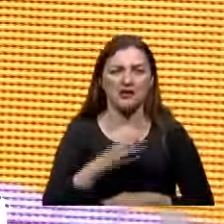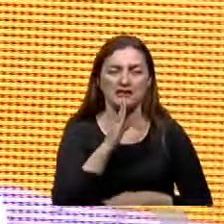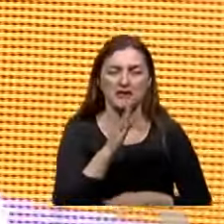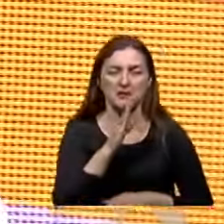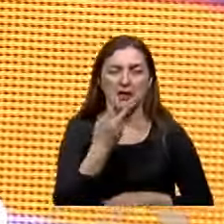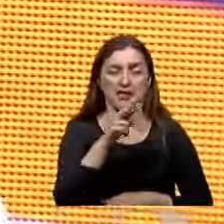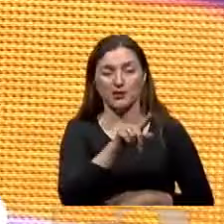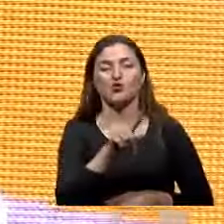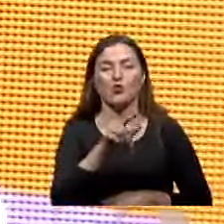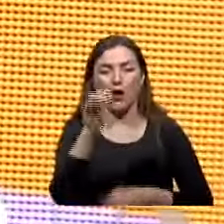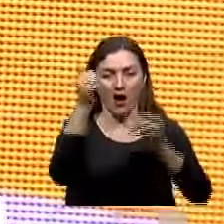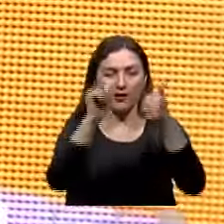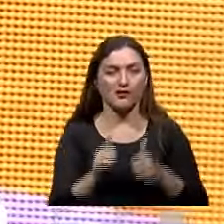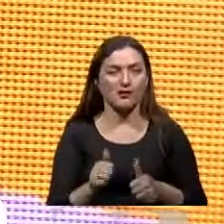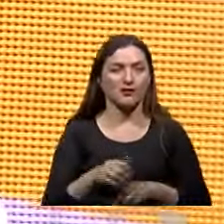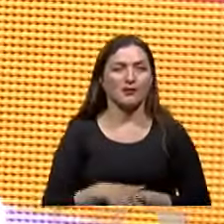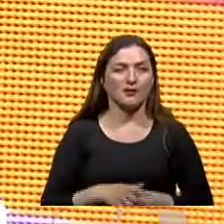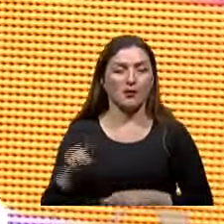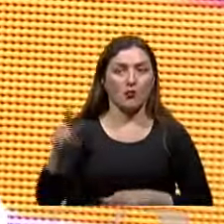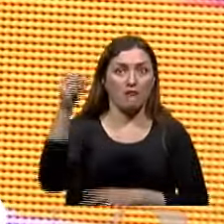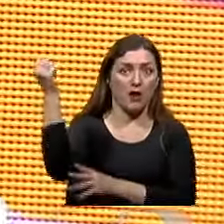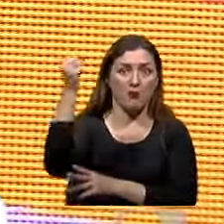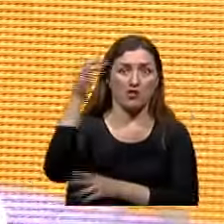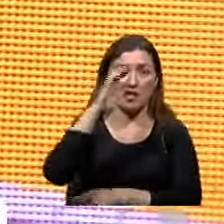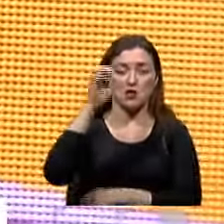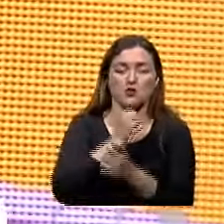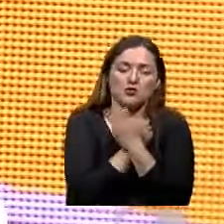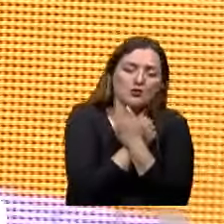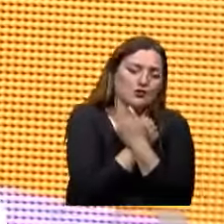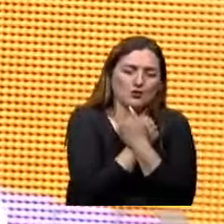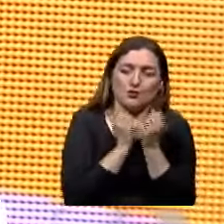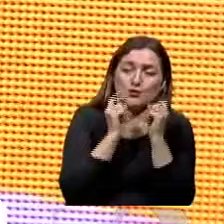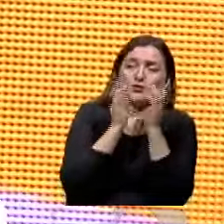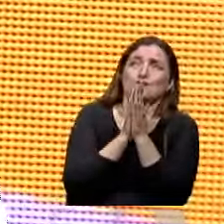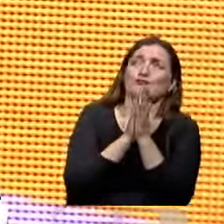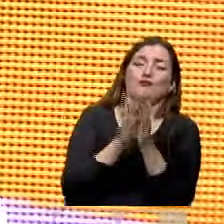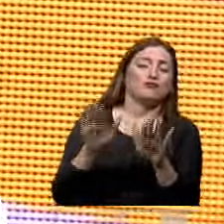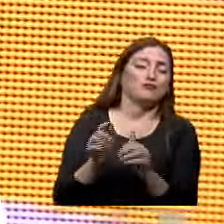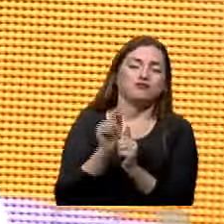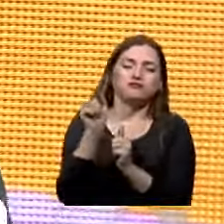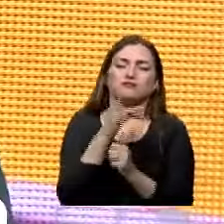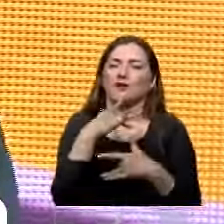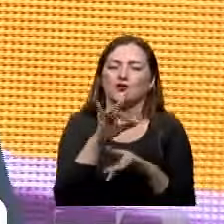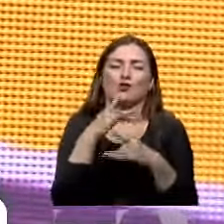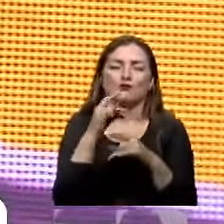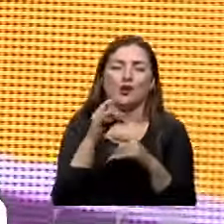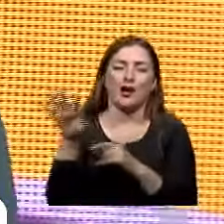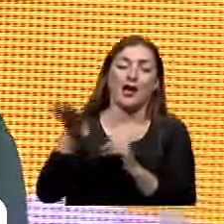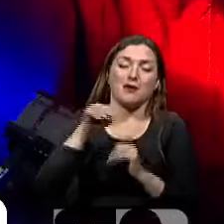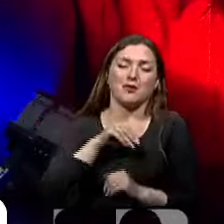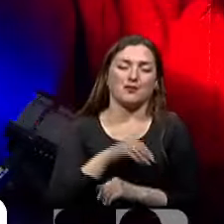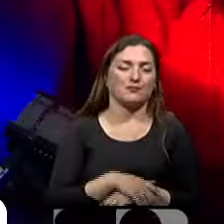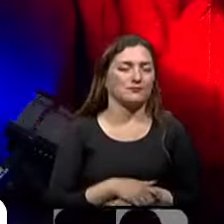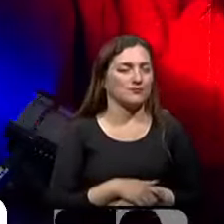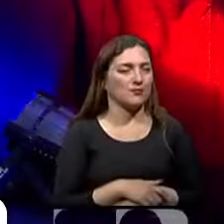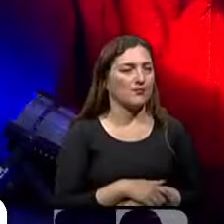a Joy. Y bueno, yo la amo mucho, la admiro demasiado y me encanta saber que pues la puedo imitar también. La